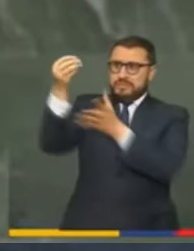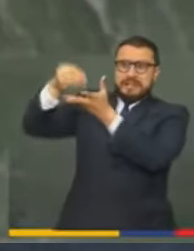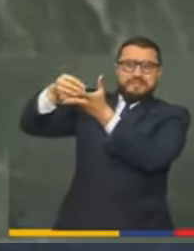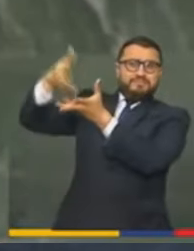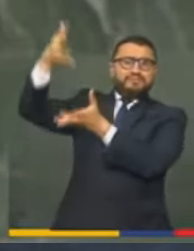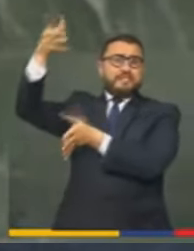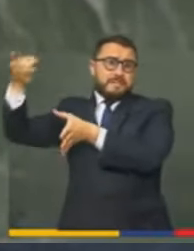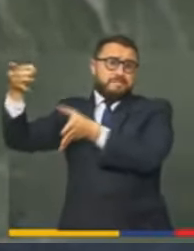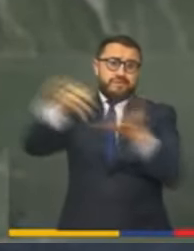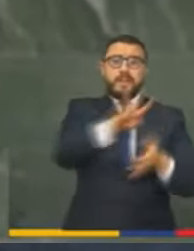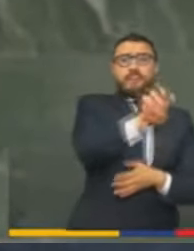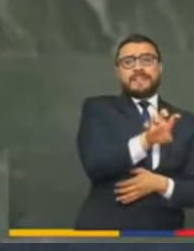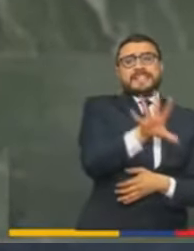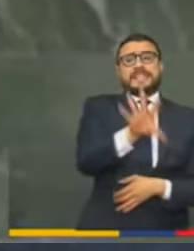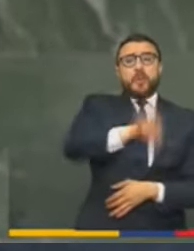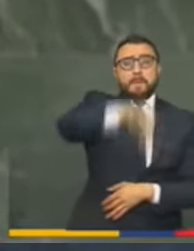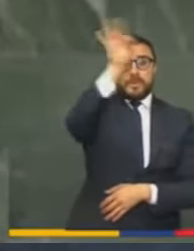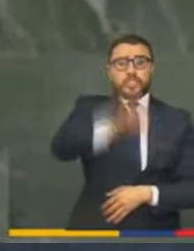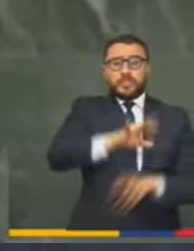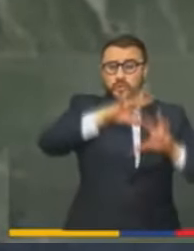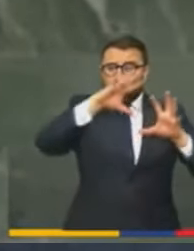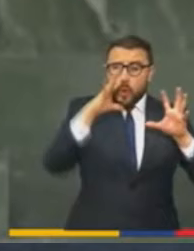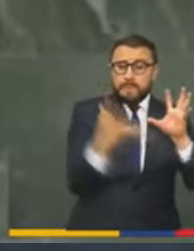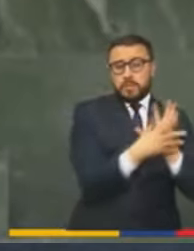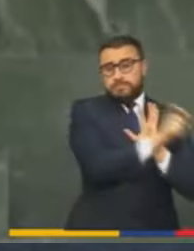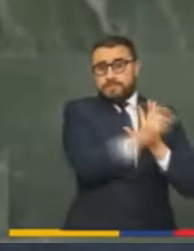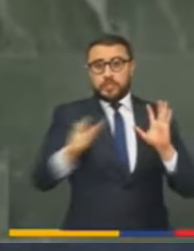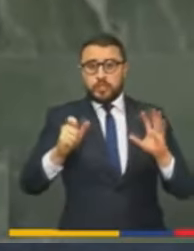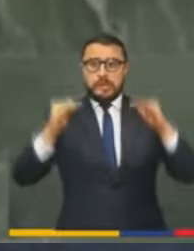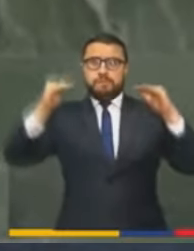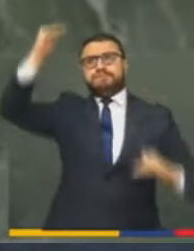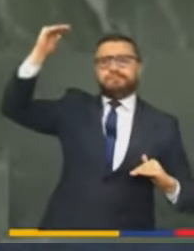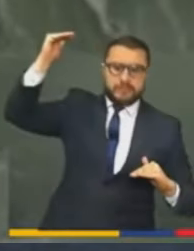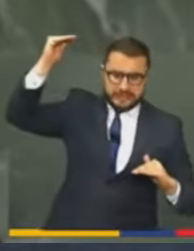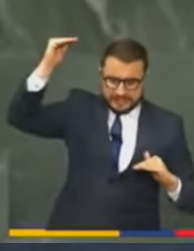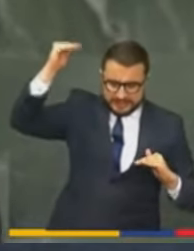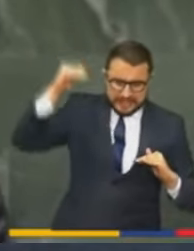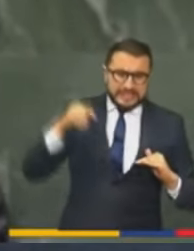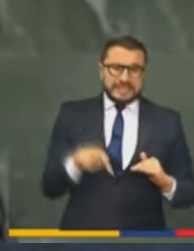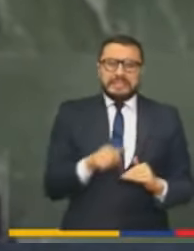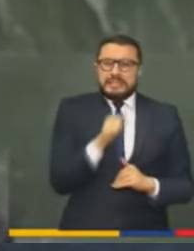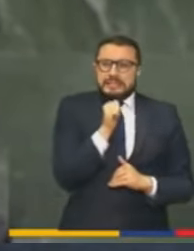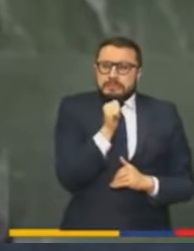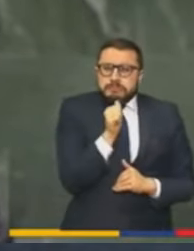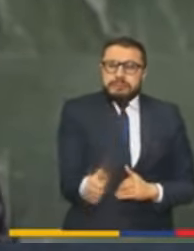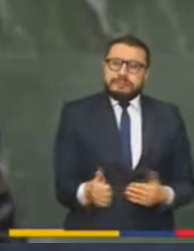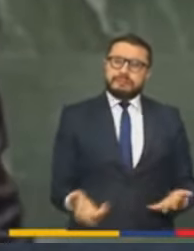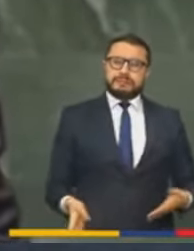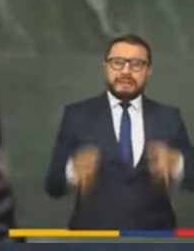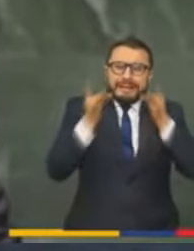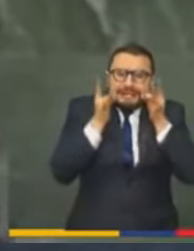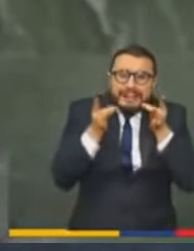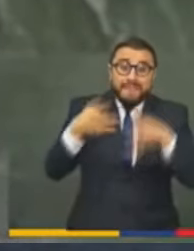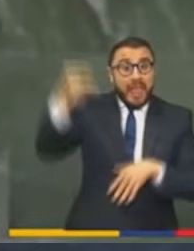95% de toda la humanidad junta. Es en esta desigualdad alcanzada, la mayor de nuestra